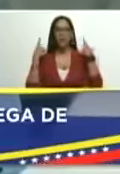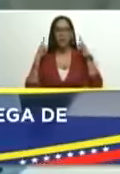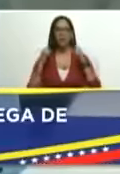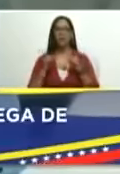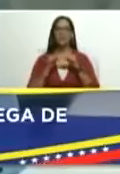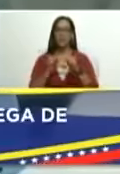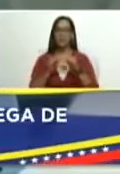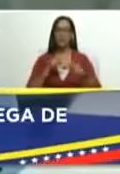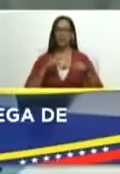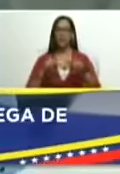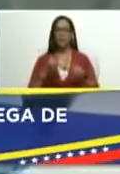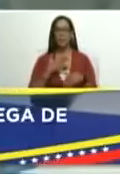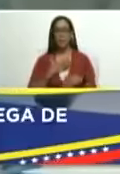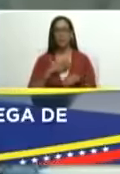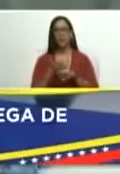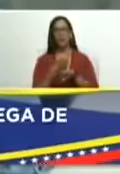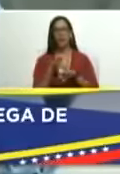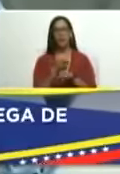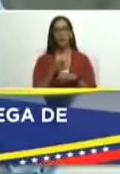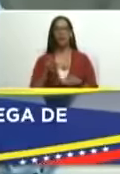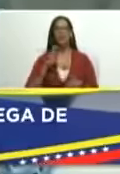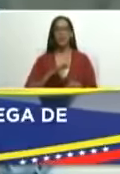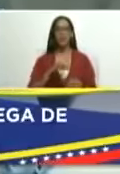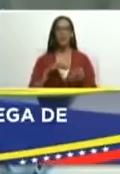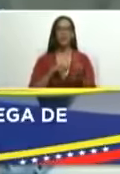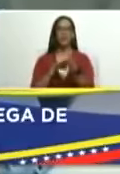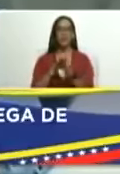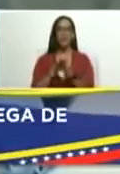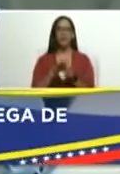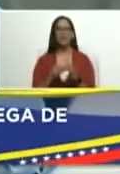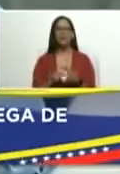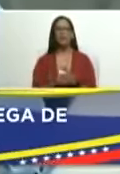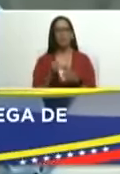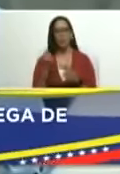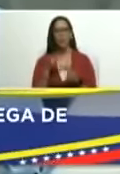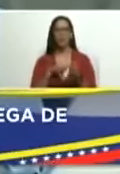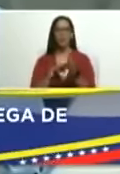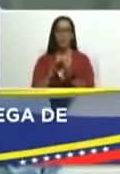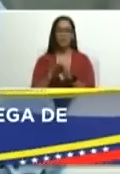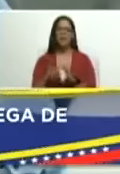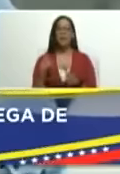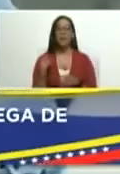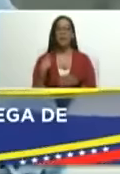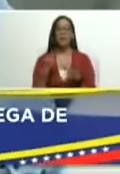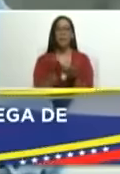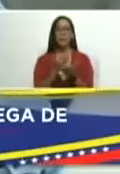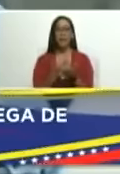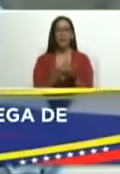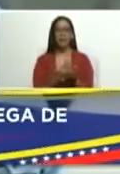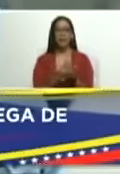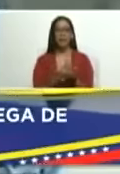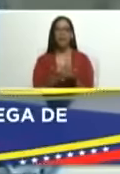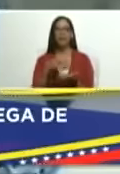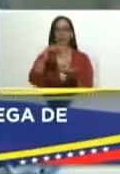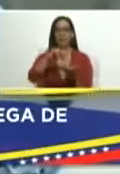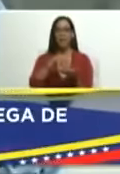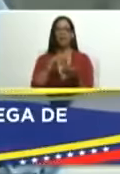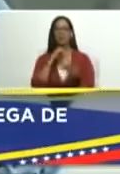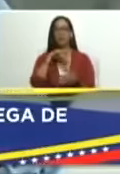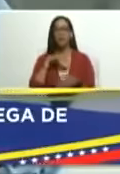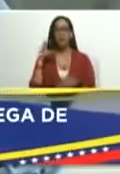gobernador Alejandro Terán, y estamos desarrollando, hemos desarrollado la primera etapa del casco histórico, el de La